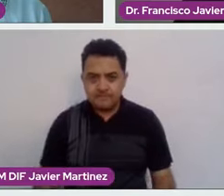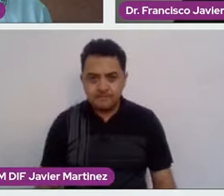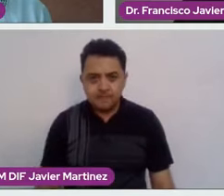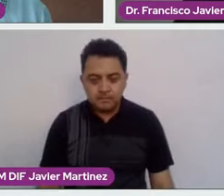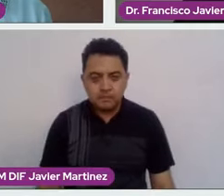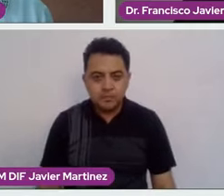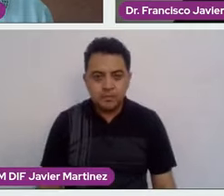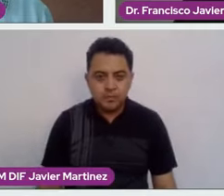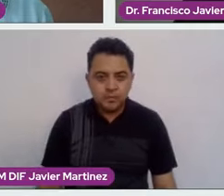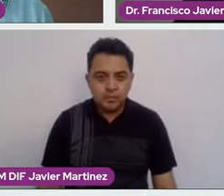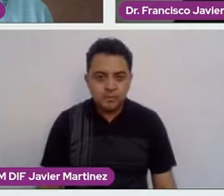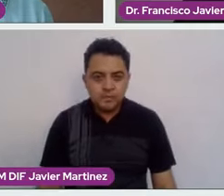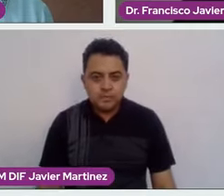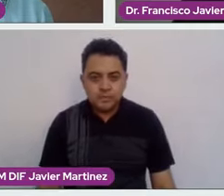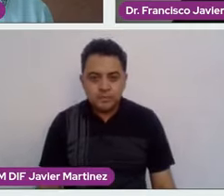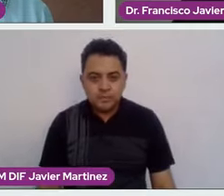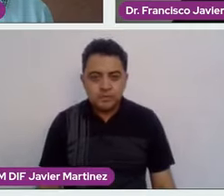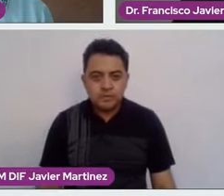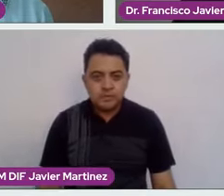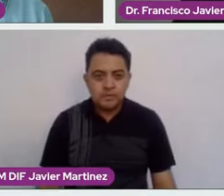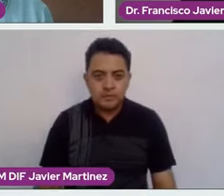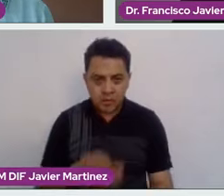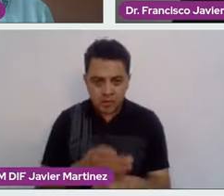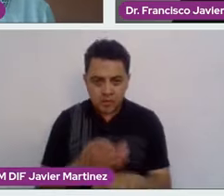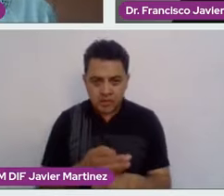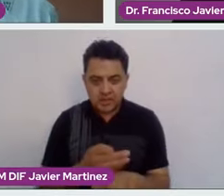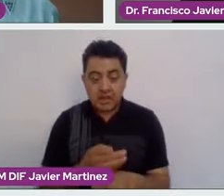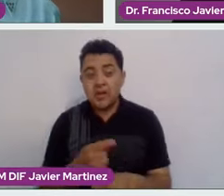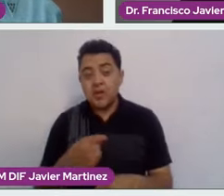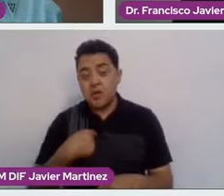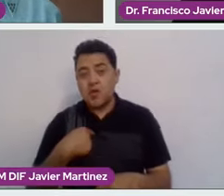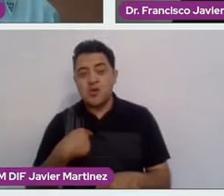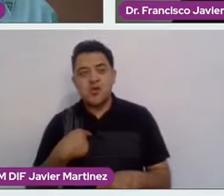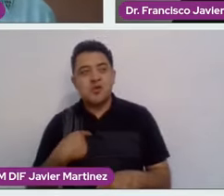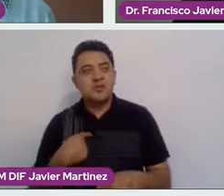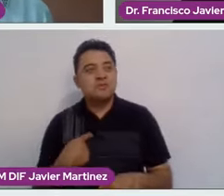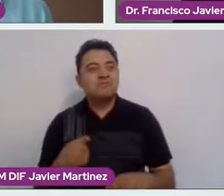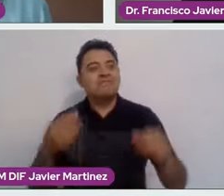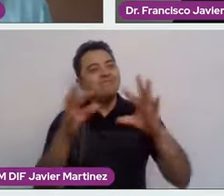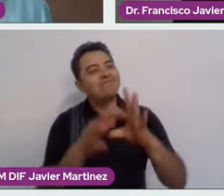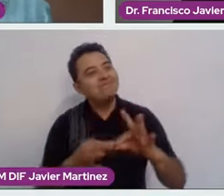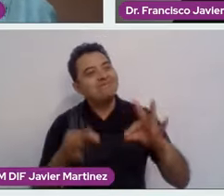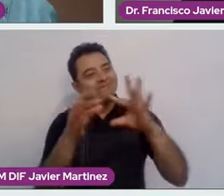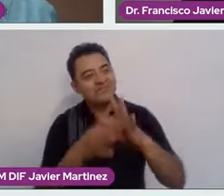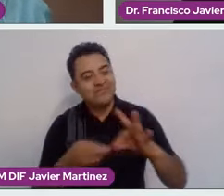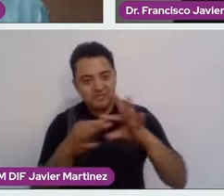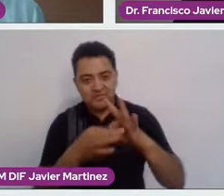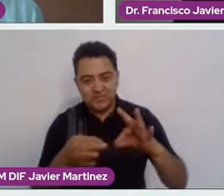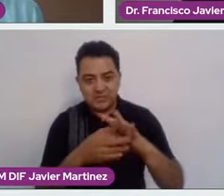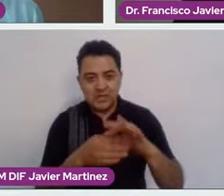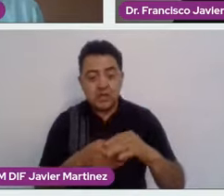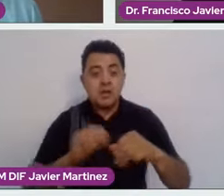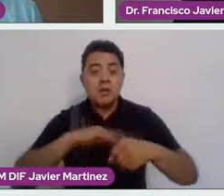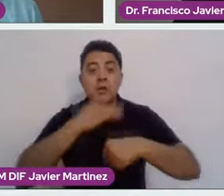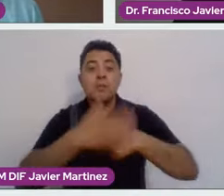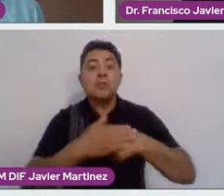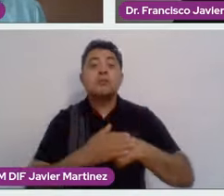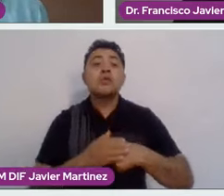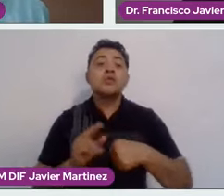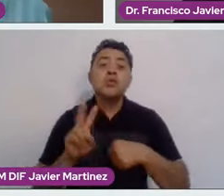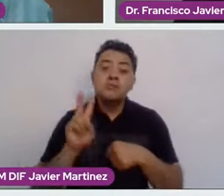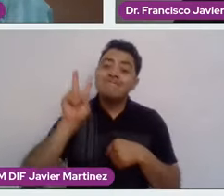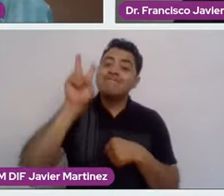En lo que usted nos prepara, me voy a permitir dar unos mensajitos, unos comerciales. Este próximo viernes 29 de abril, no se